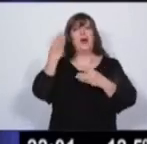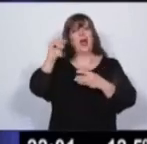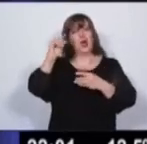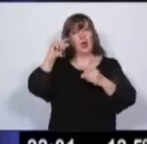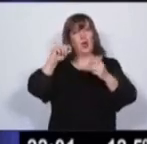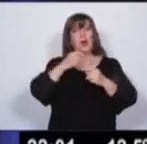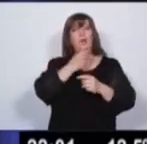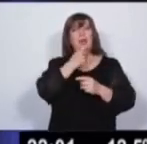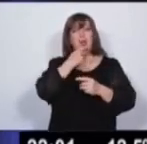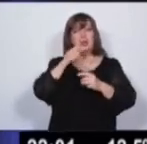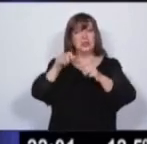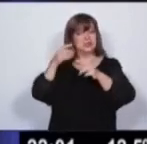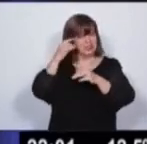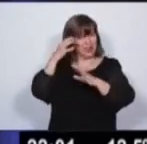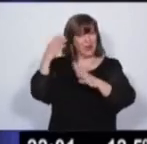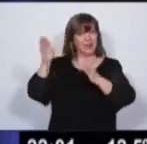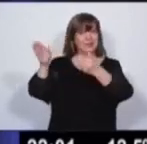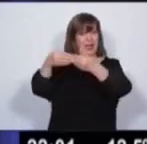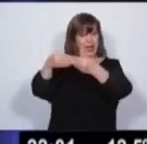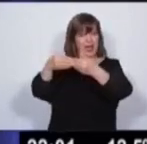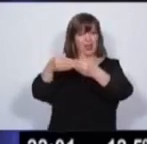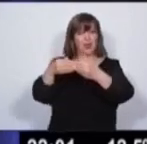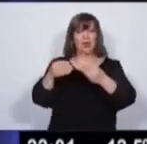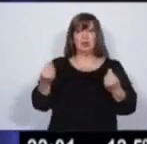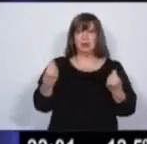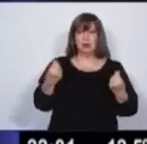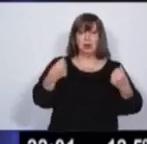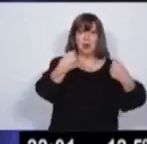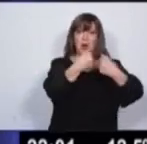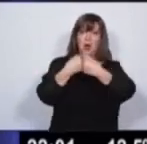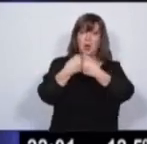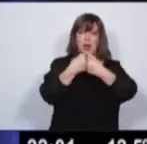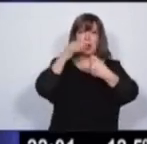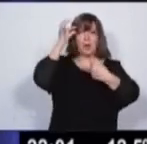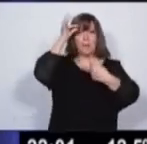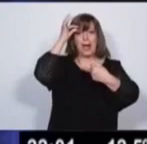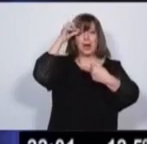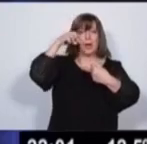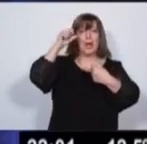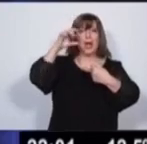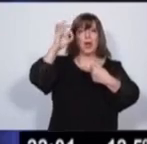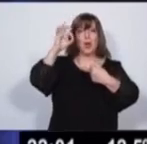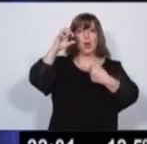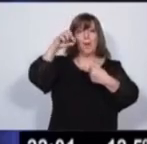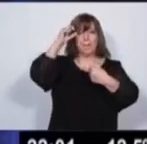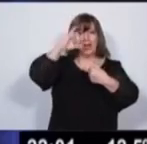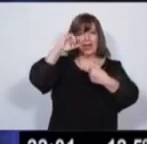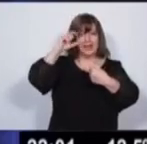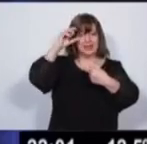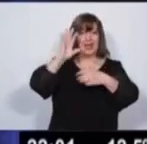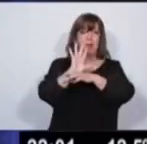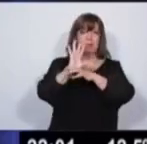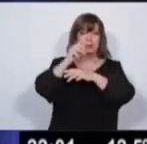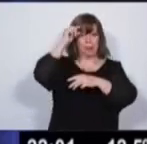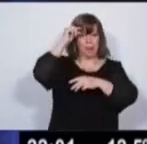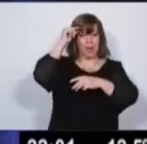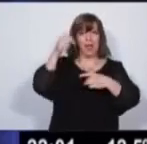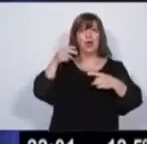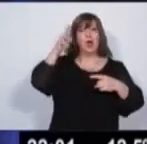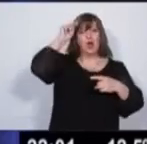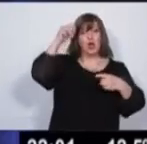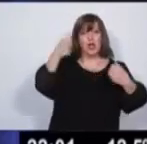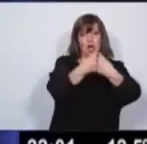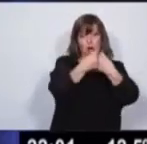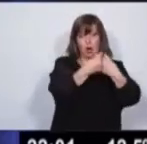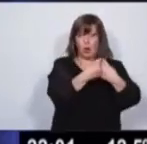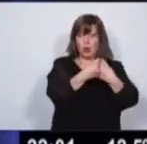nunca se cuestionó el pacto de Cornejo con Paco Pérez para tomar 500.000 millones